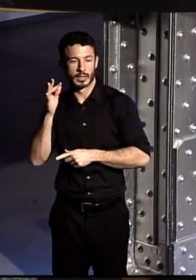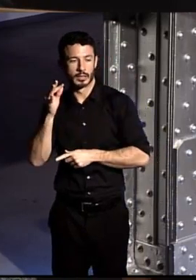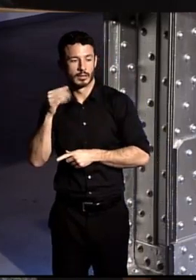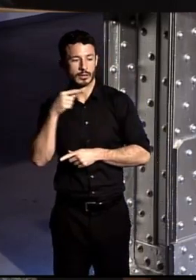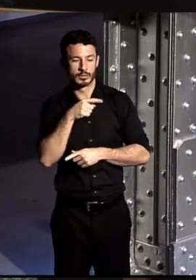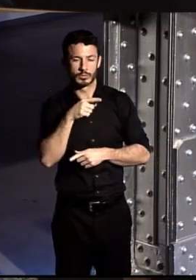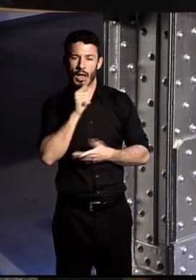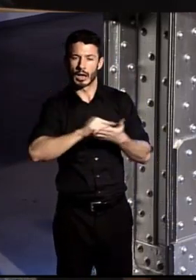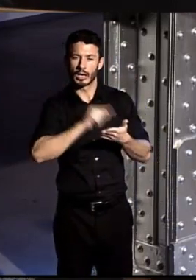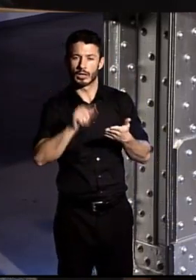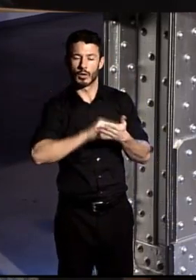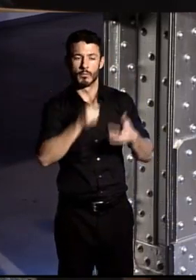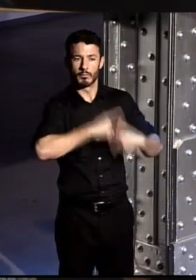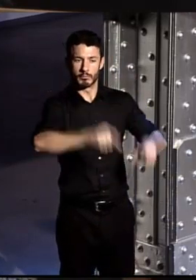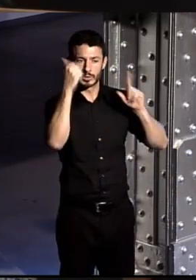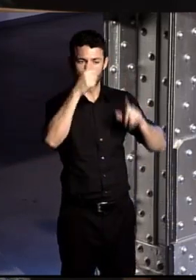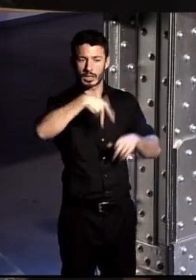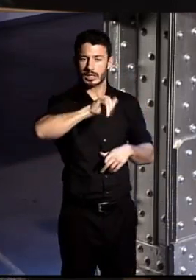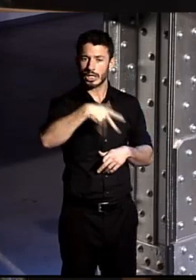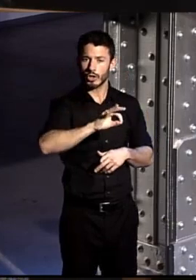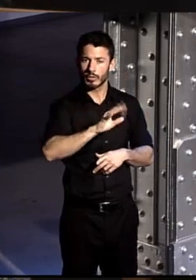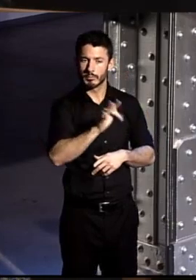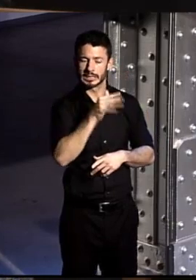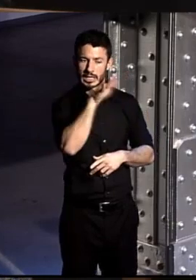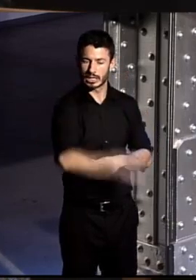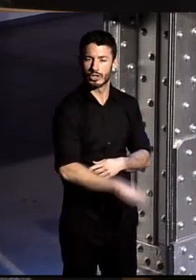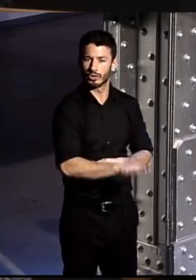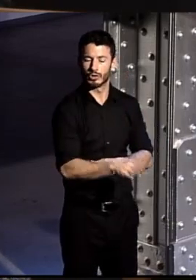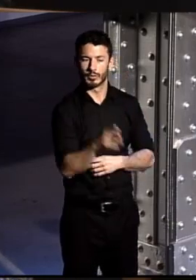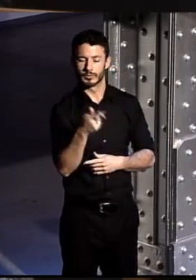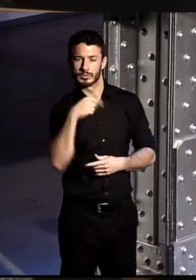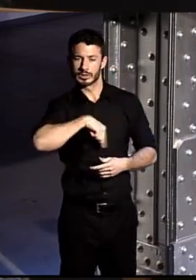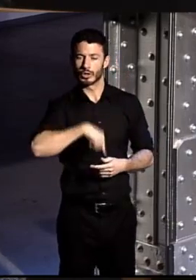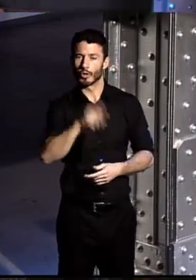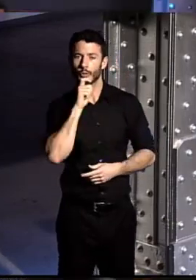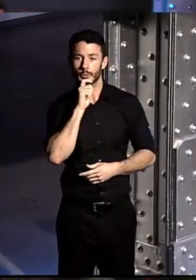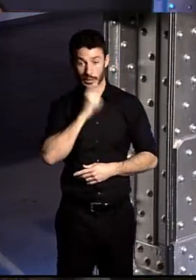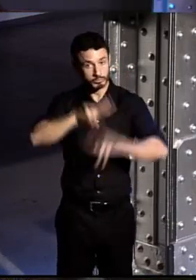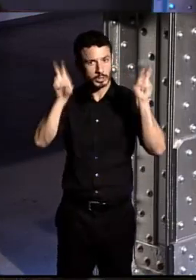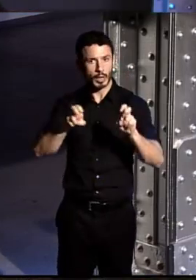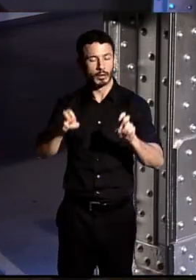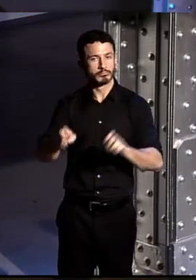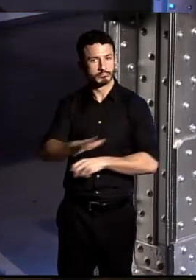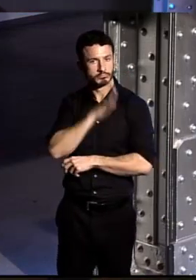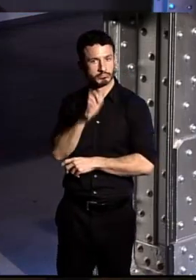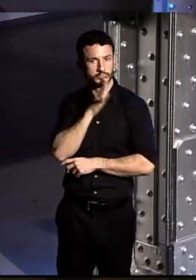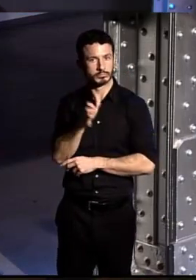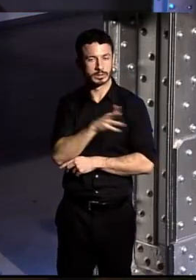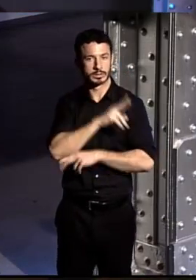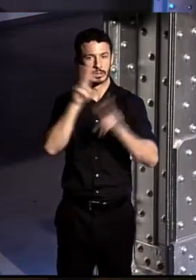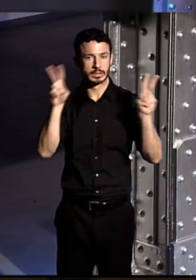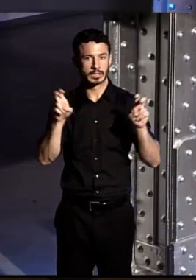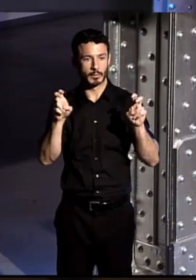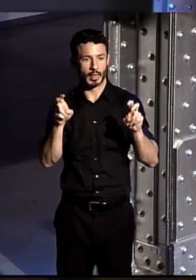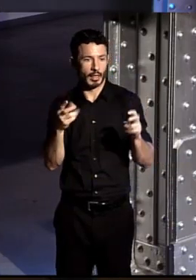personaje como Nino, que encima es infantil? Bueno, este es un tema estupendo. Este es uno de los temas